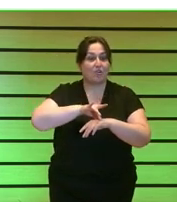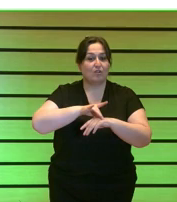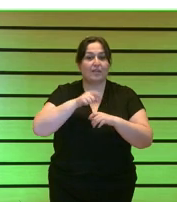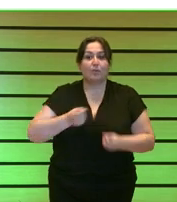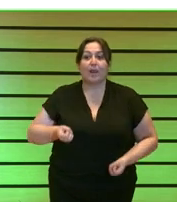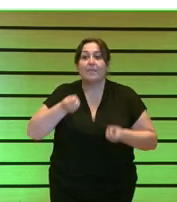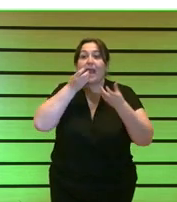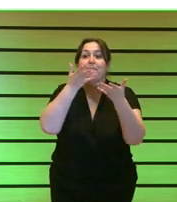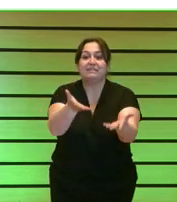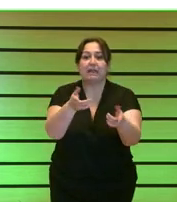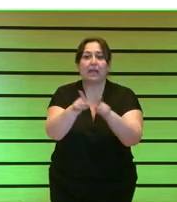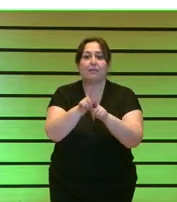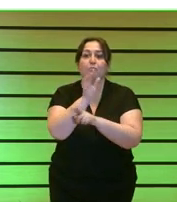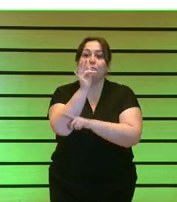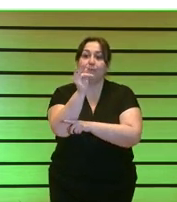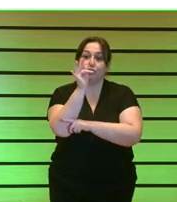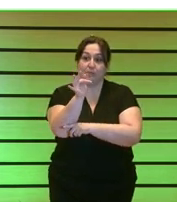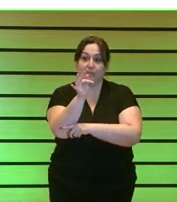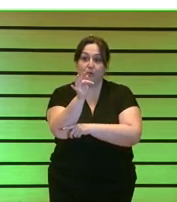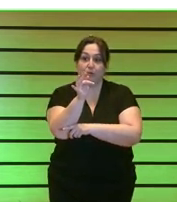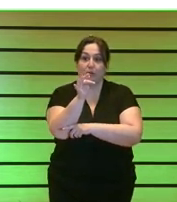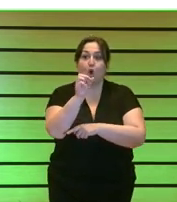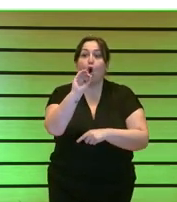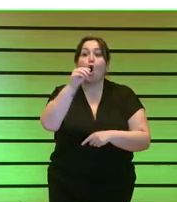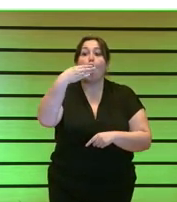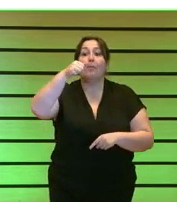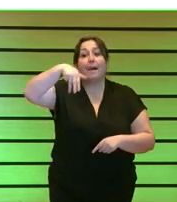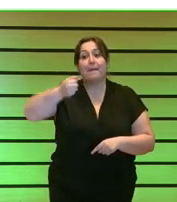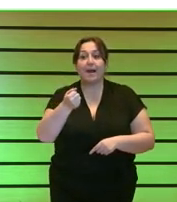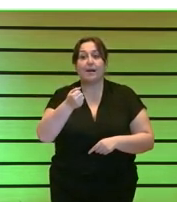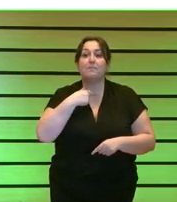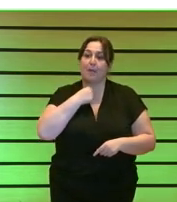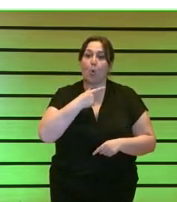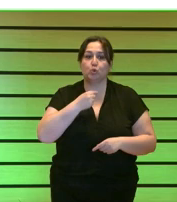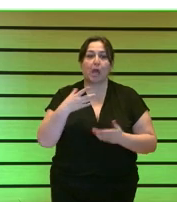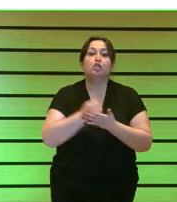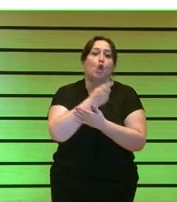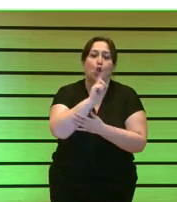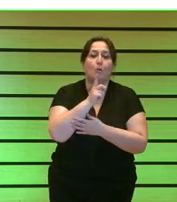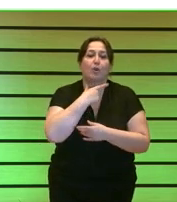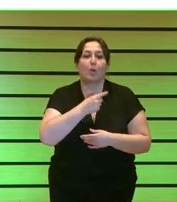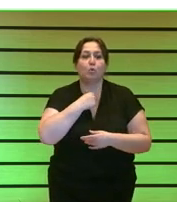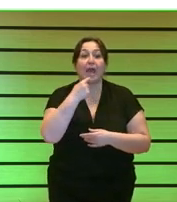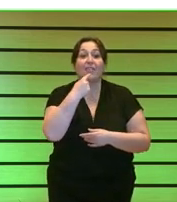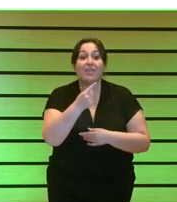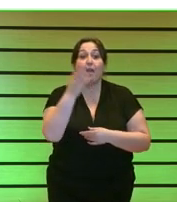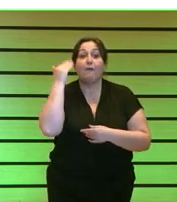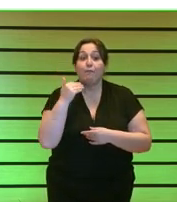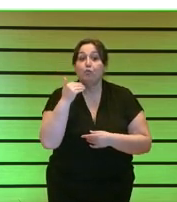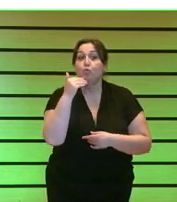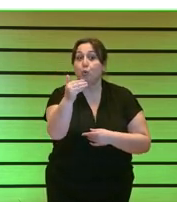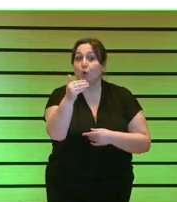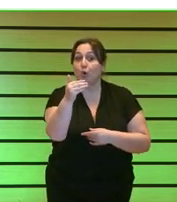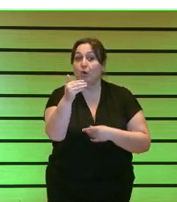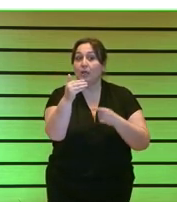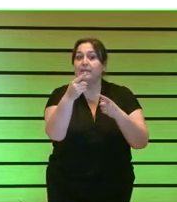de optimismo Barack Obama me gusta en algunas cosas no en todo pero me gusta y dice el futuro no Reserva algo mejor siempre